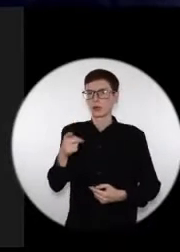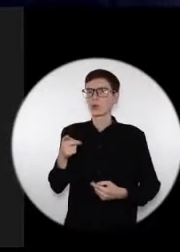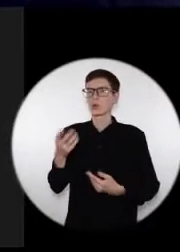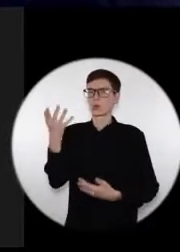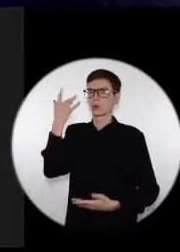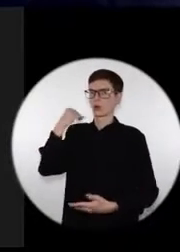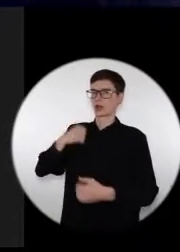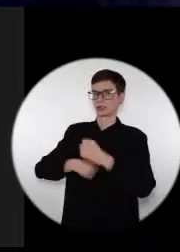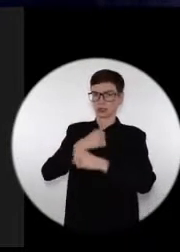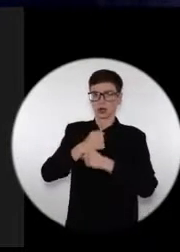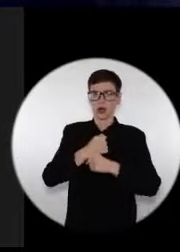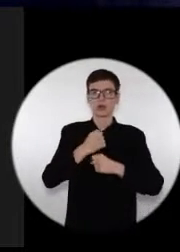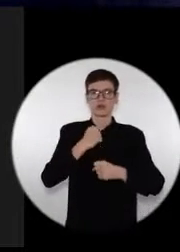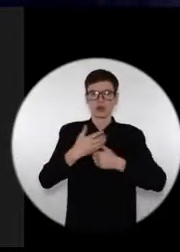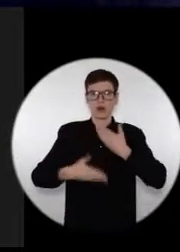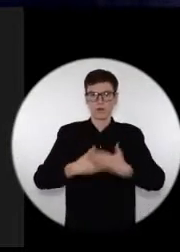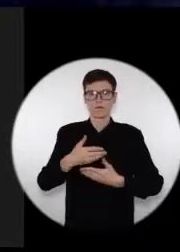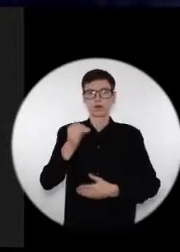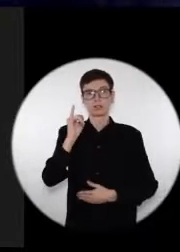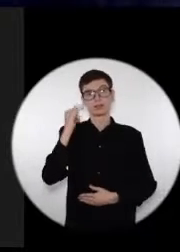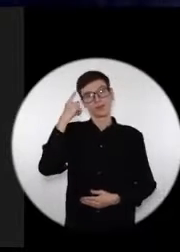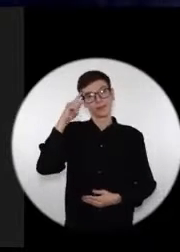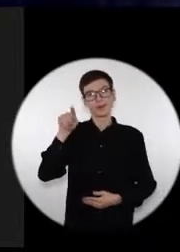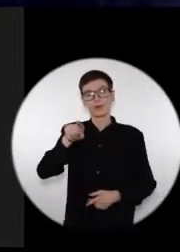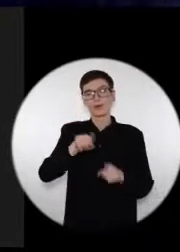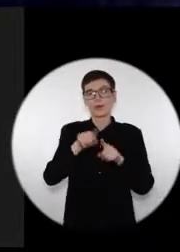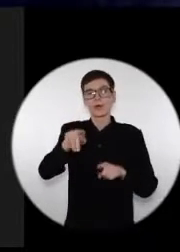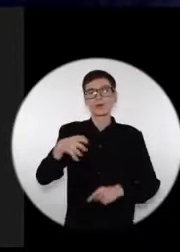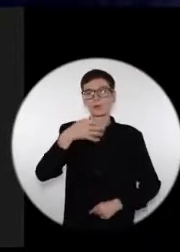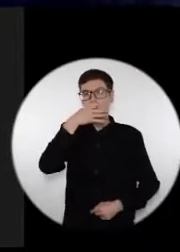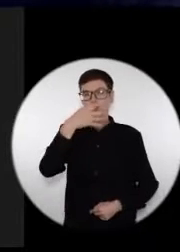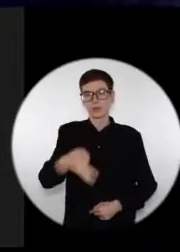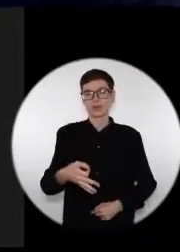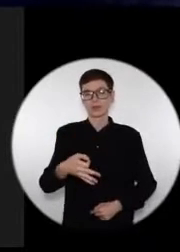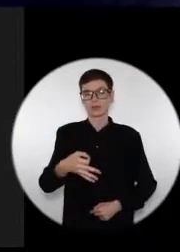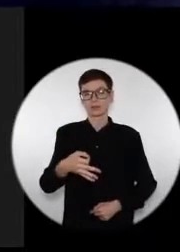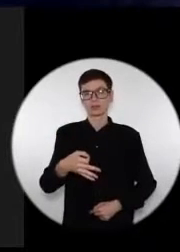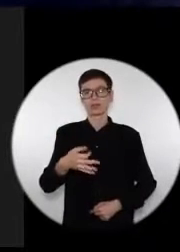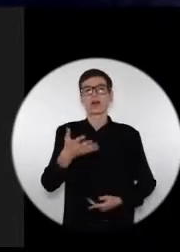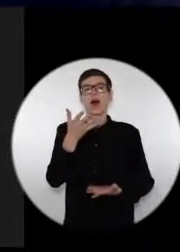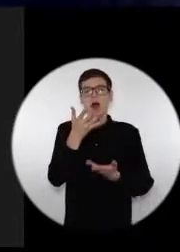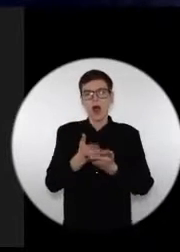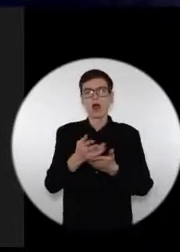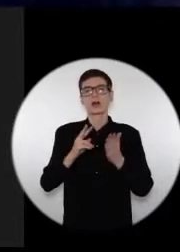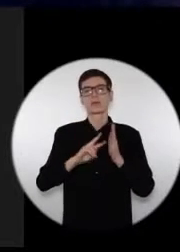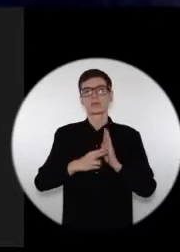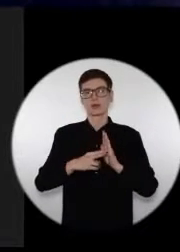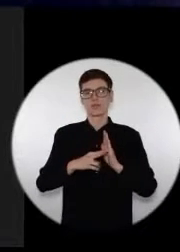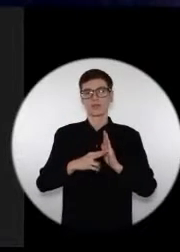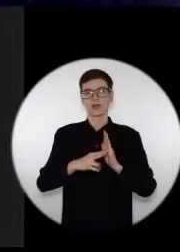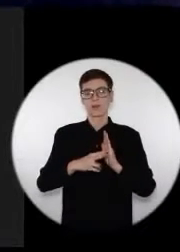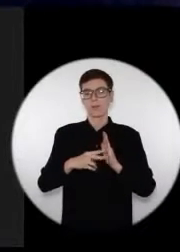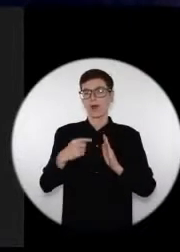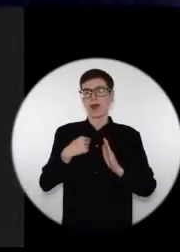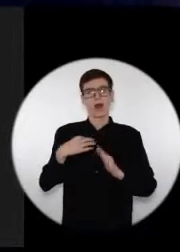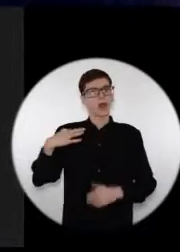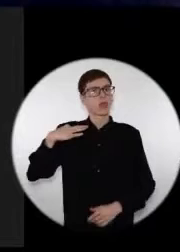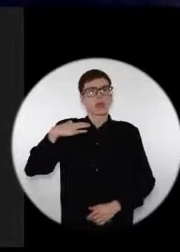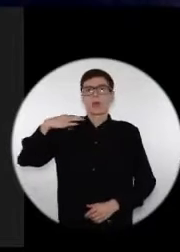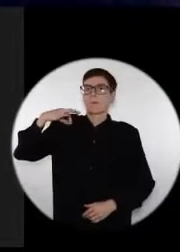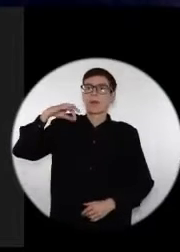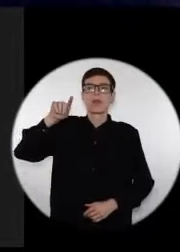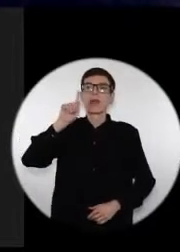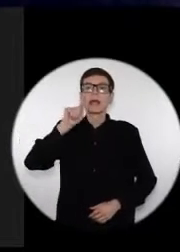están haciendo producción hace año pero como movimiento mencionado claro en el gran problema de qué